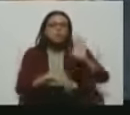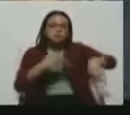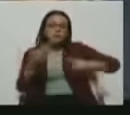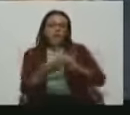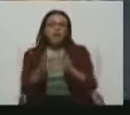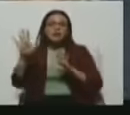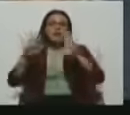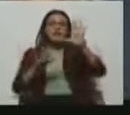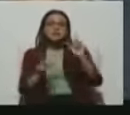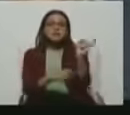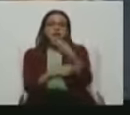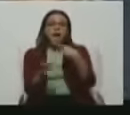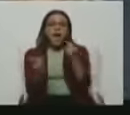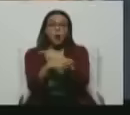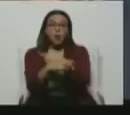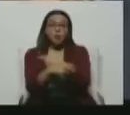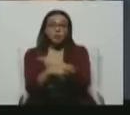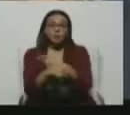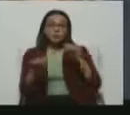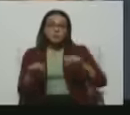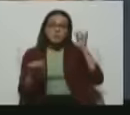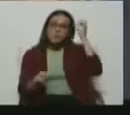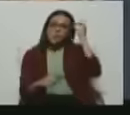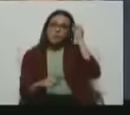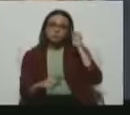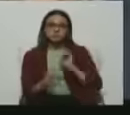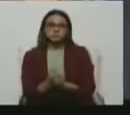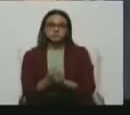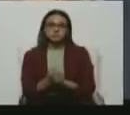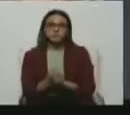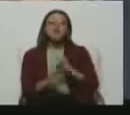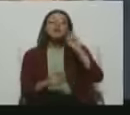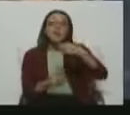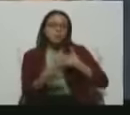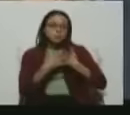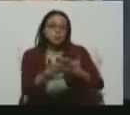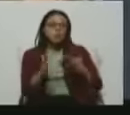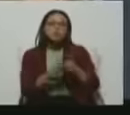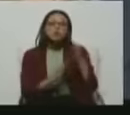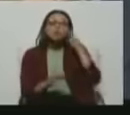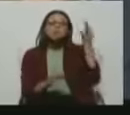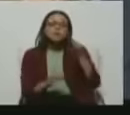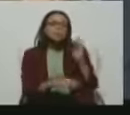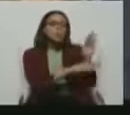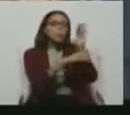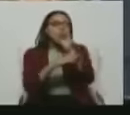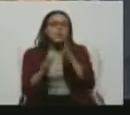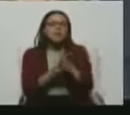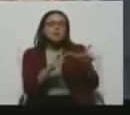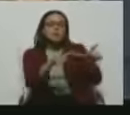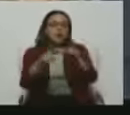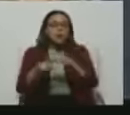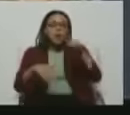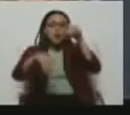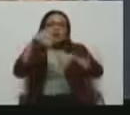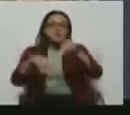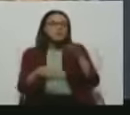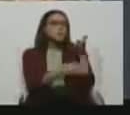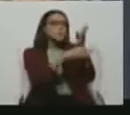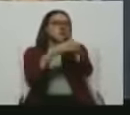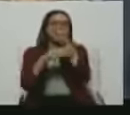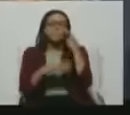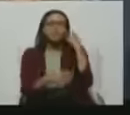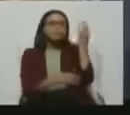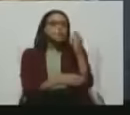del corriente. Asimismo, prestará seguridad a los centros de votación e instalaciones físicas, así como a los